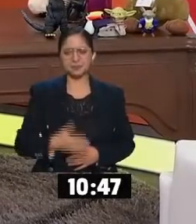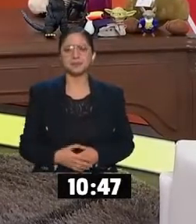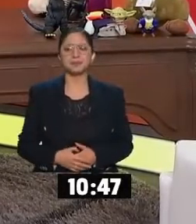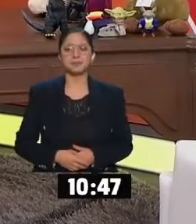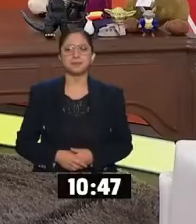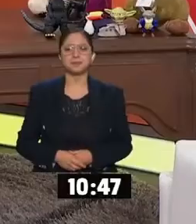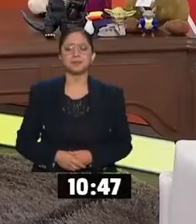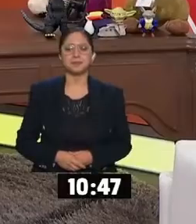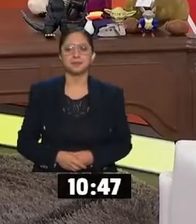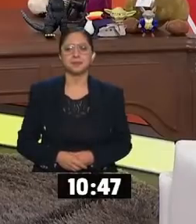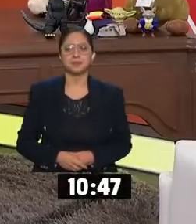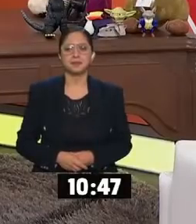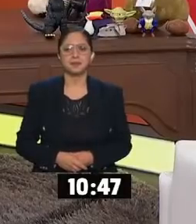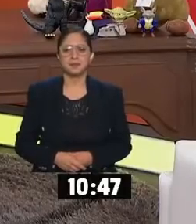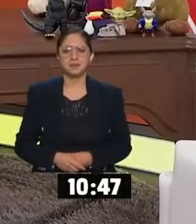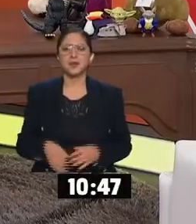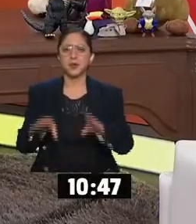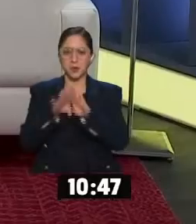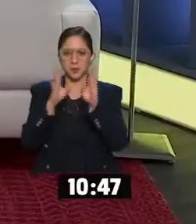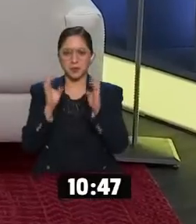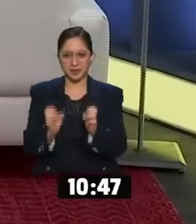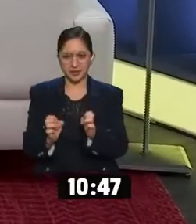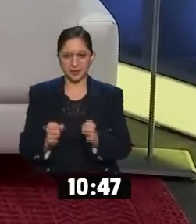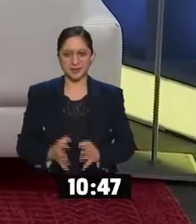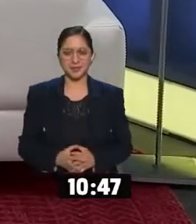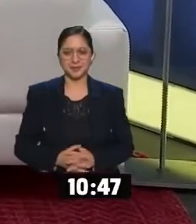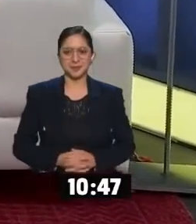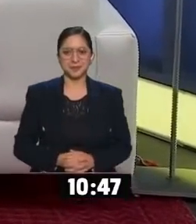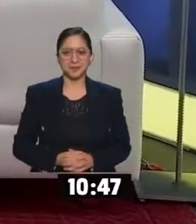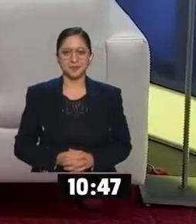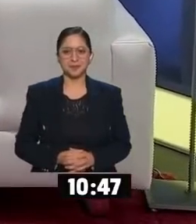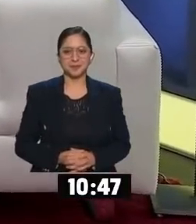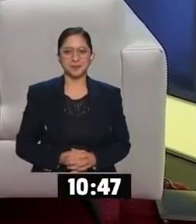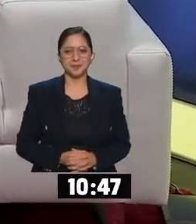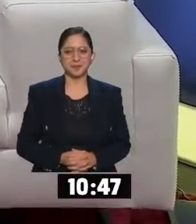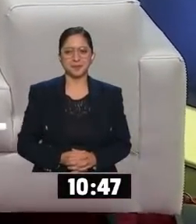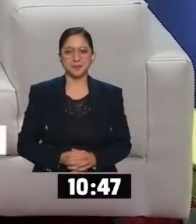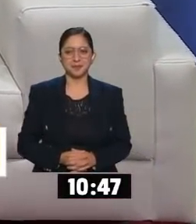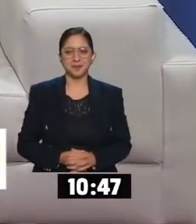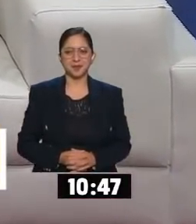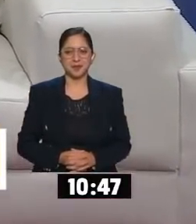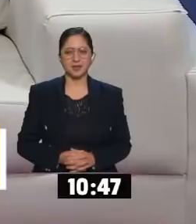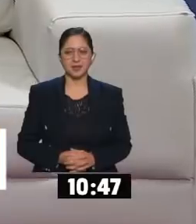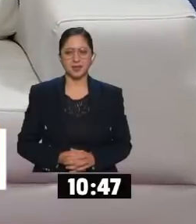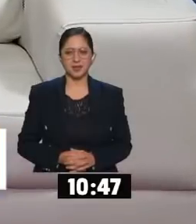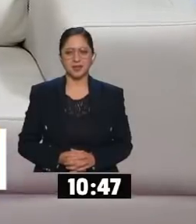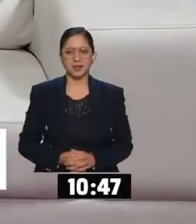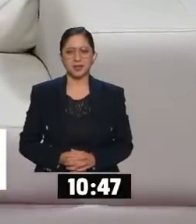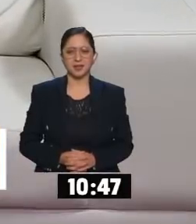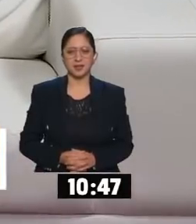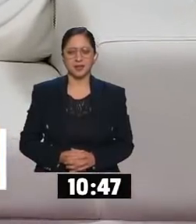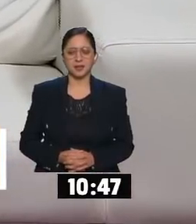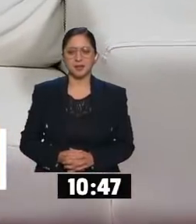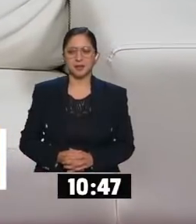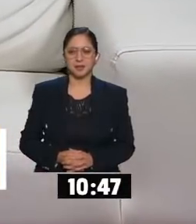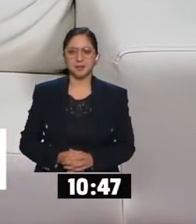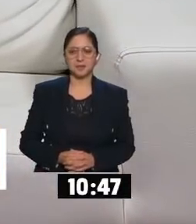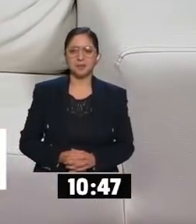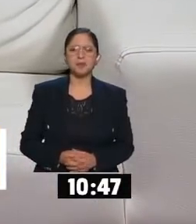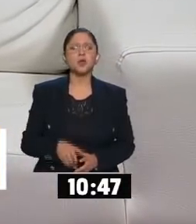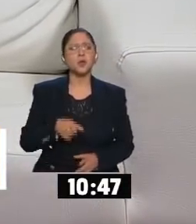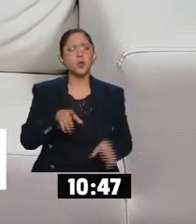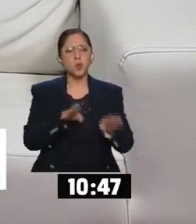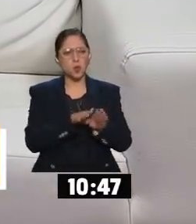Nayeli Seraoui. ¿Cómo está? No, ¿cómo dice rápido tu nombre? Farah Nayeli. Farah